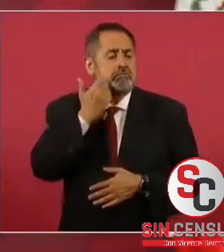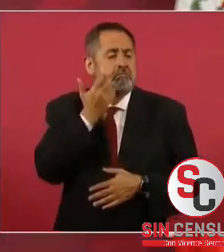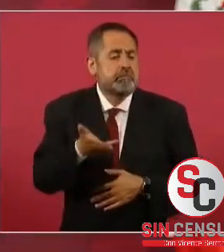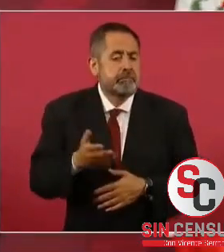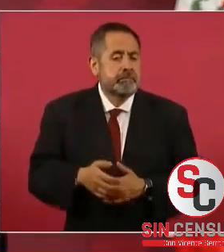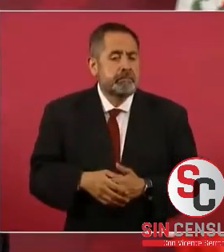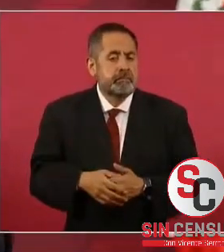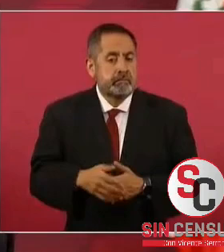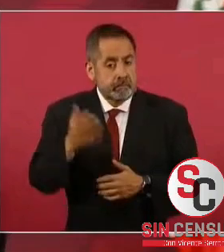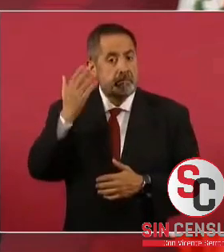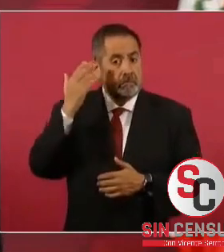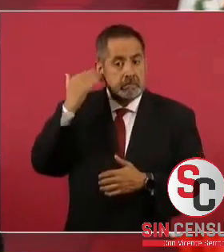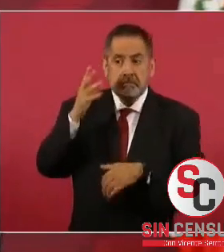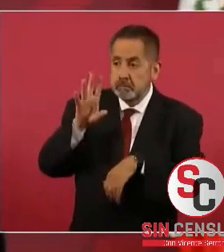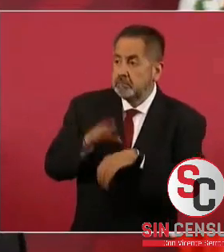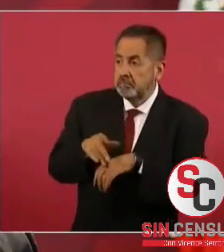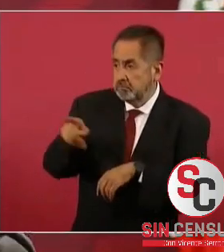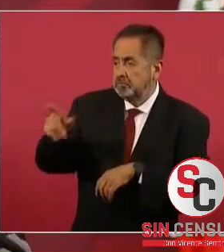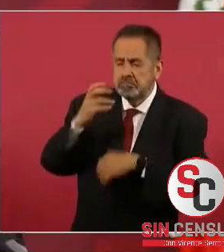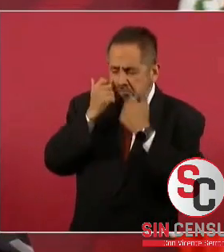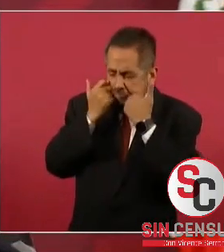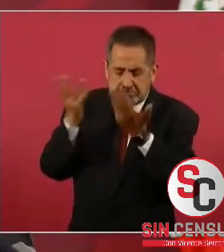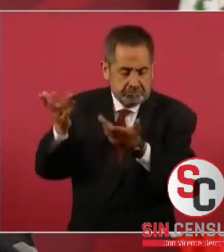Estaba permitido legalmente.